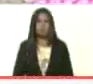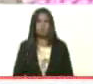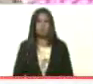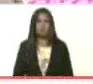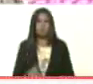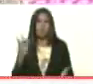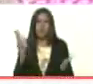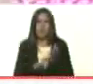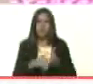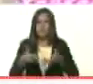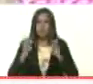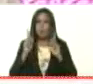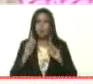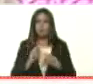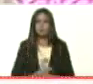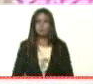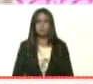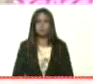¡Aprobado!